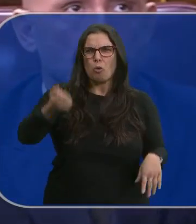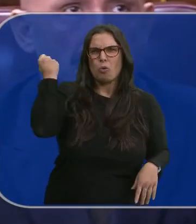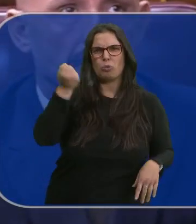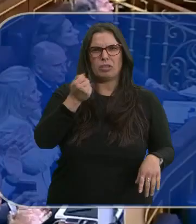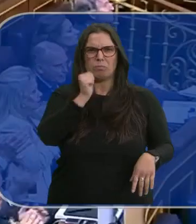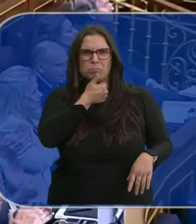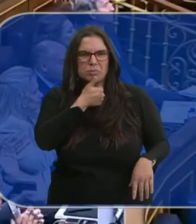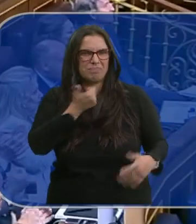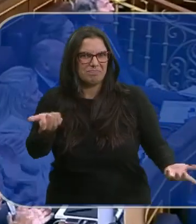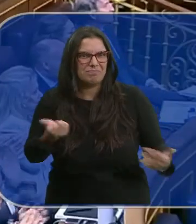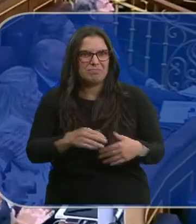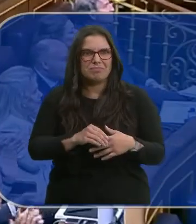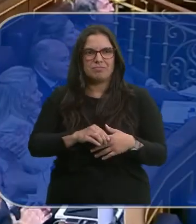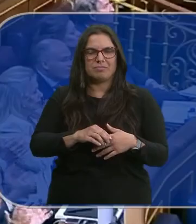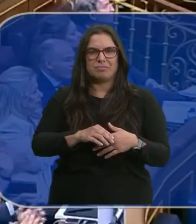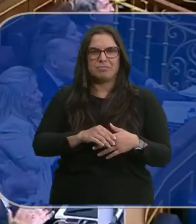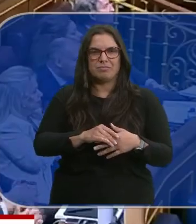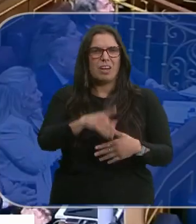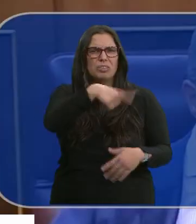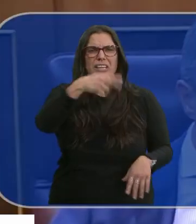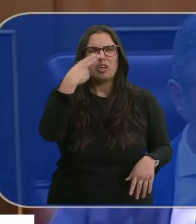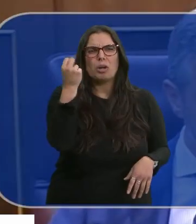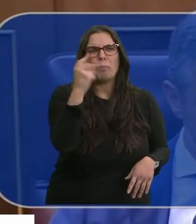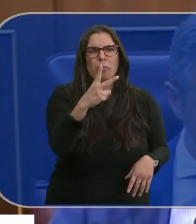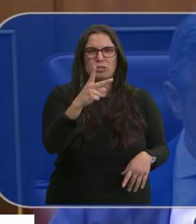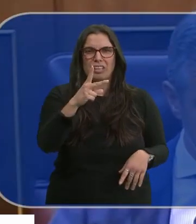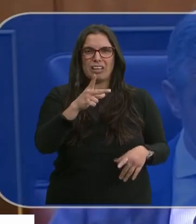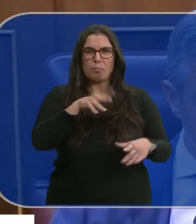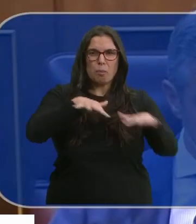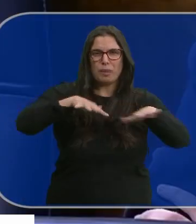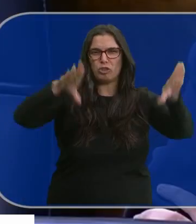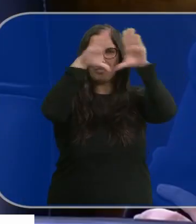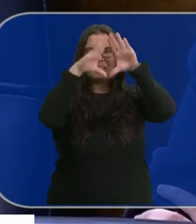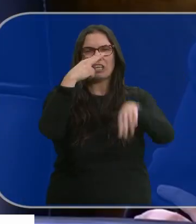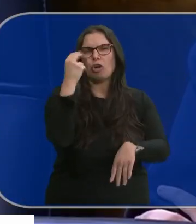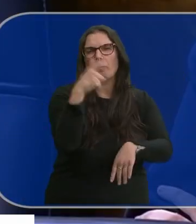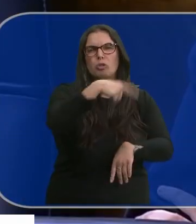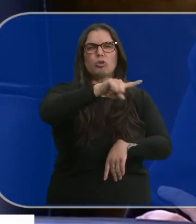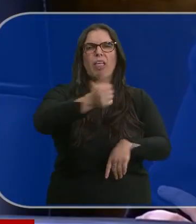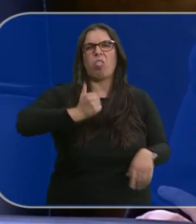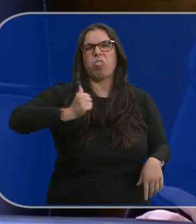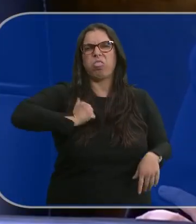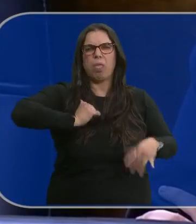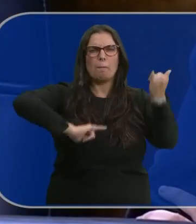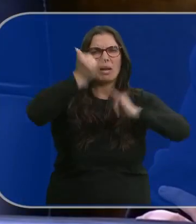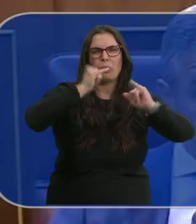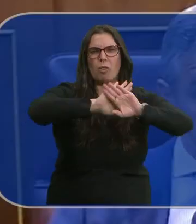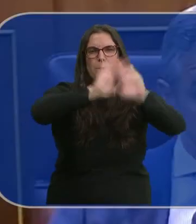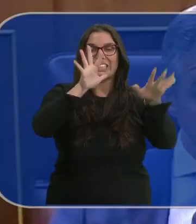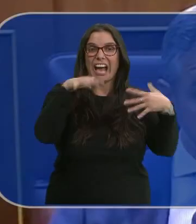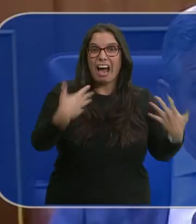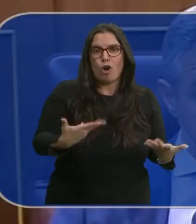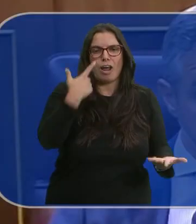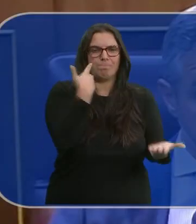ocultar información. Que jamás les ha importado la causa feminista porque solo la han manoseado y ahora